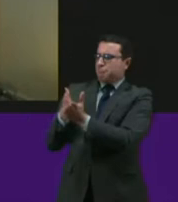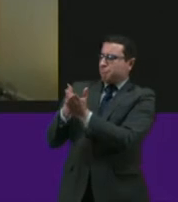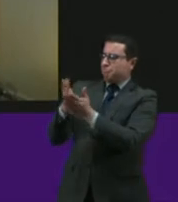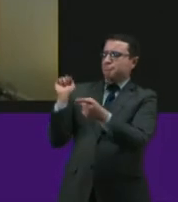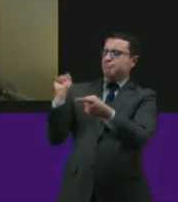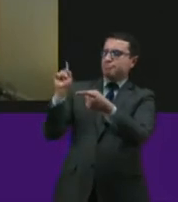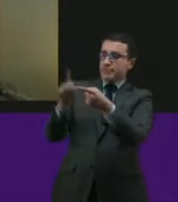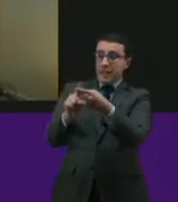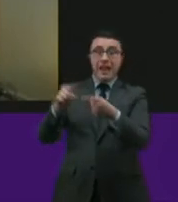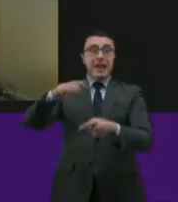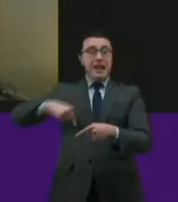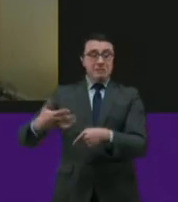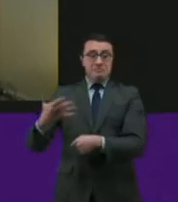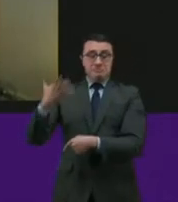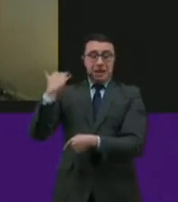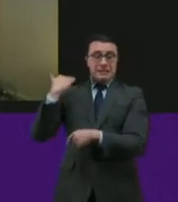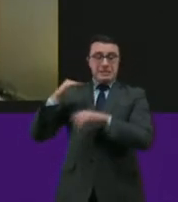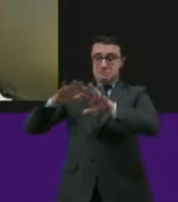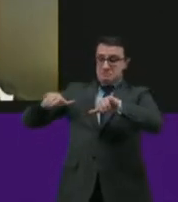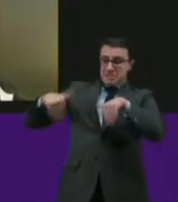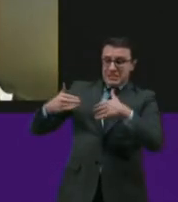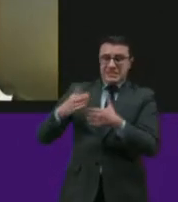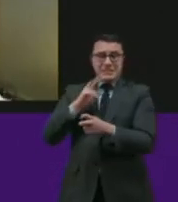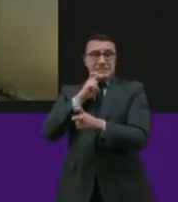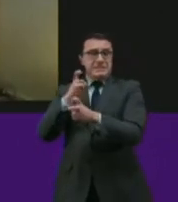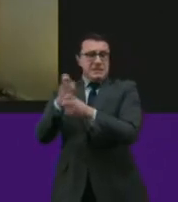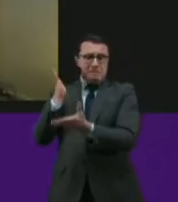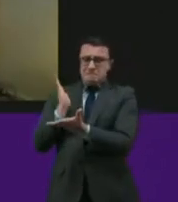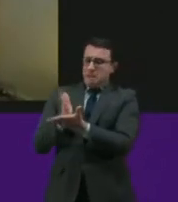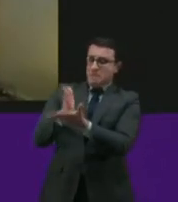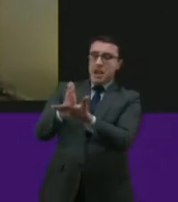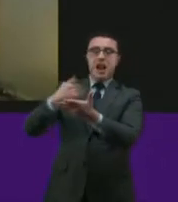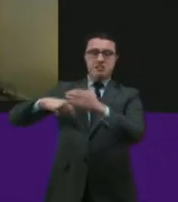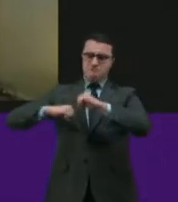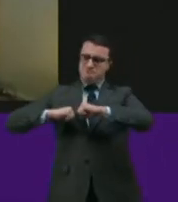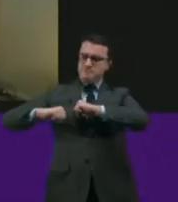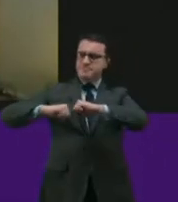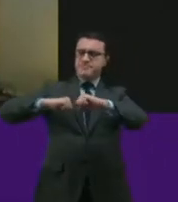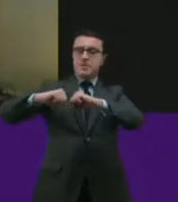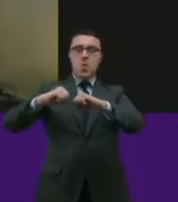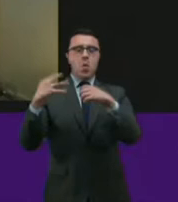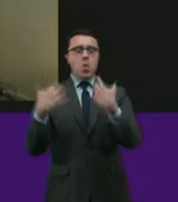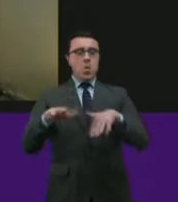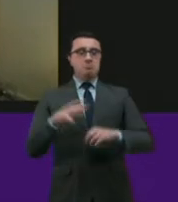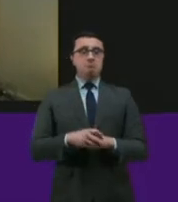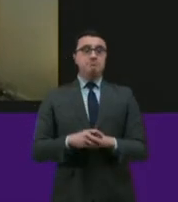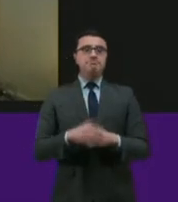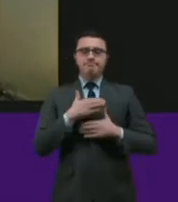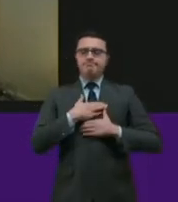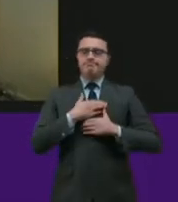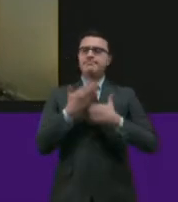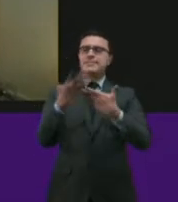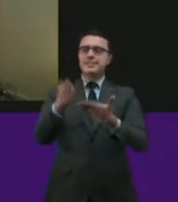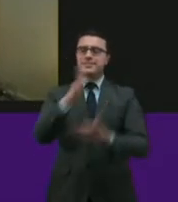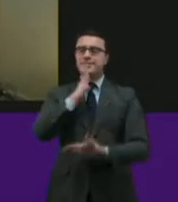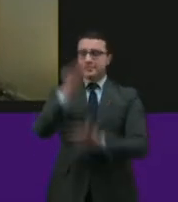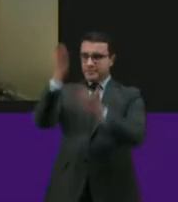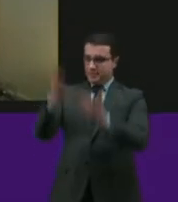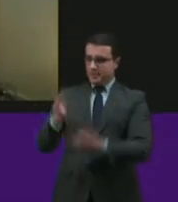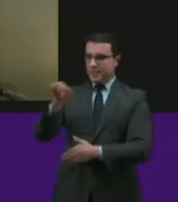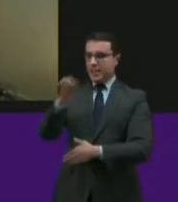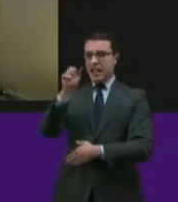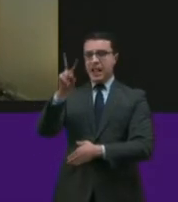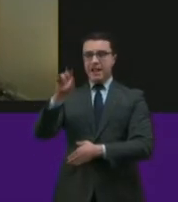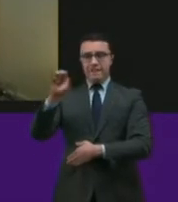por unos valles y unos vacíos un poco interesantes. Entonces, quiero saludar a Javier Villamizar